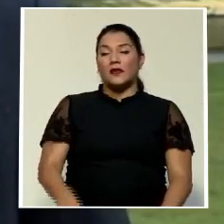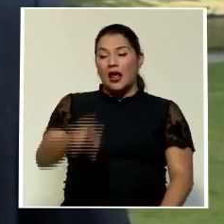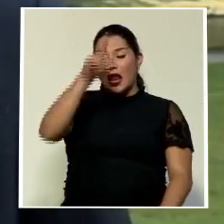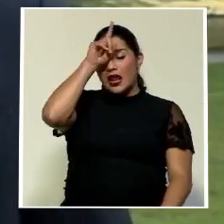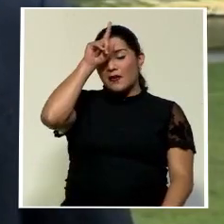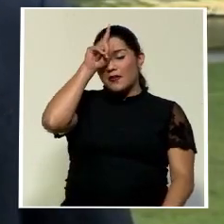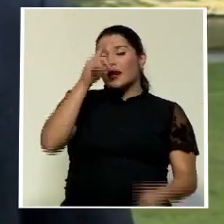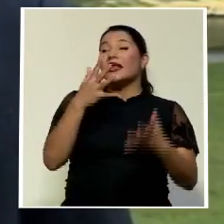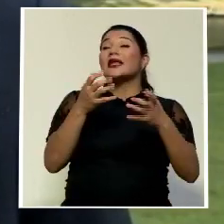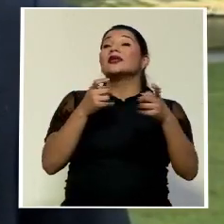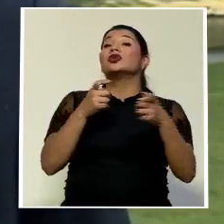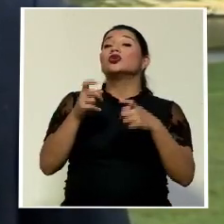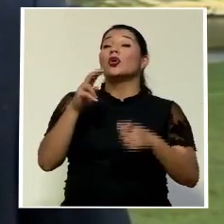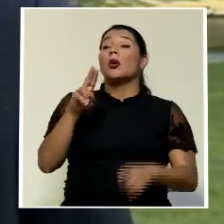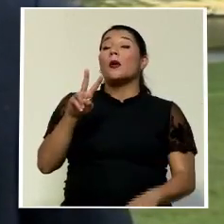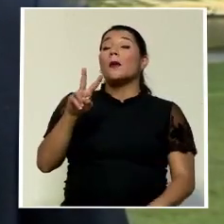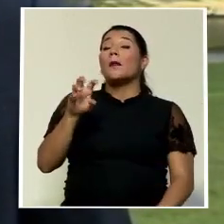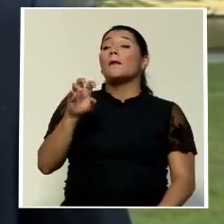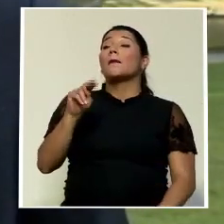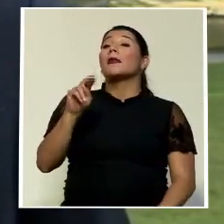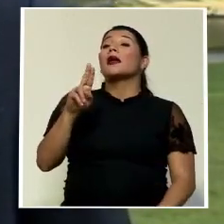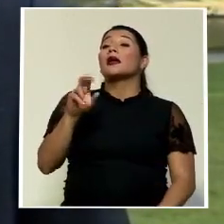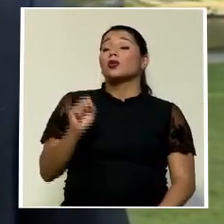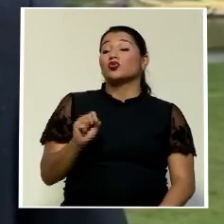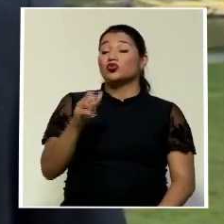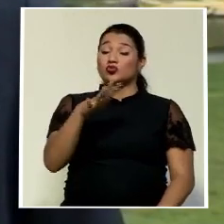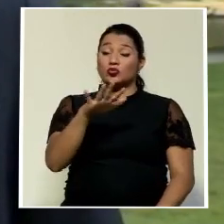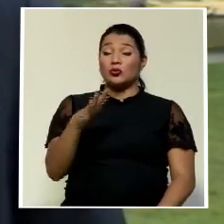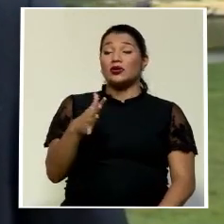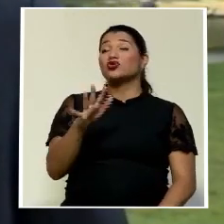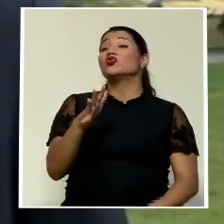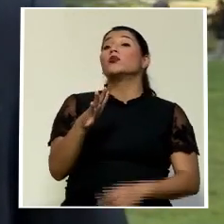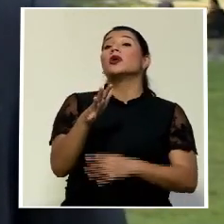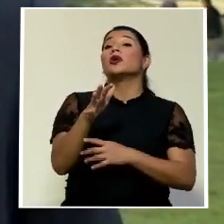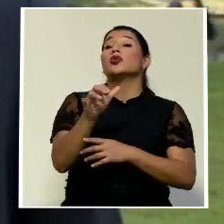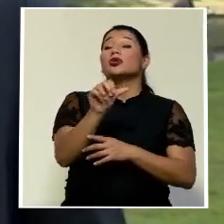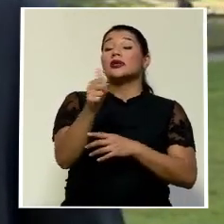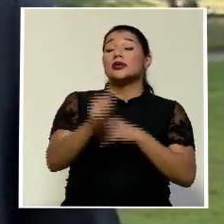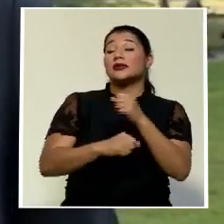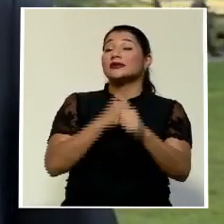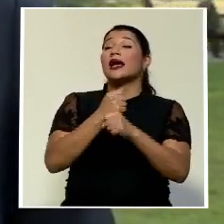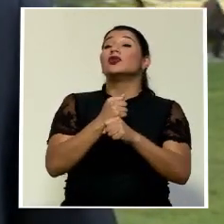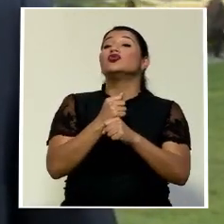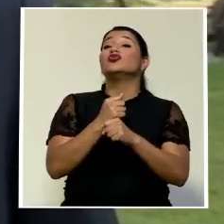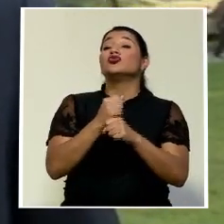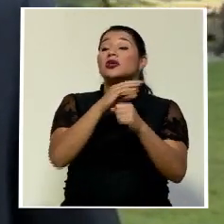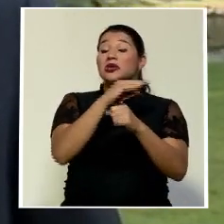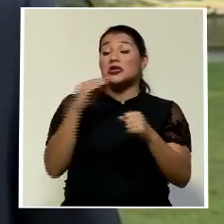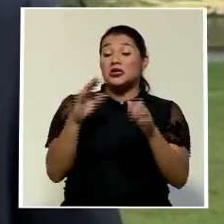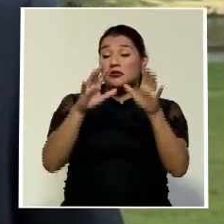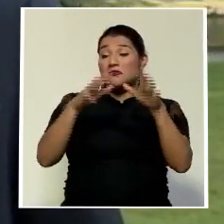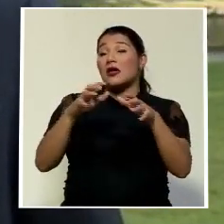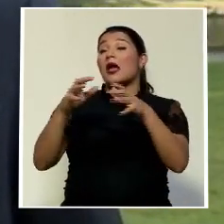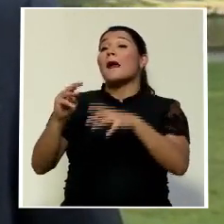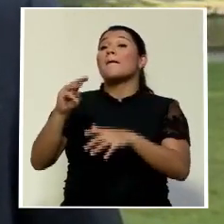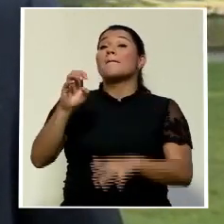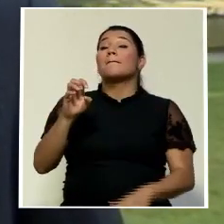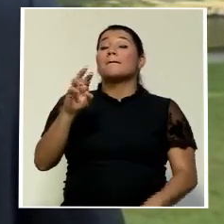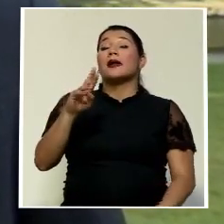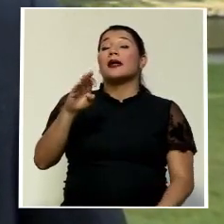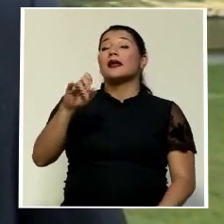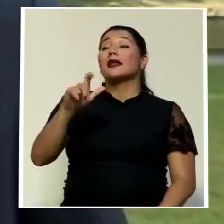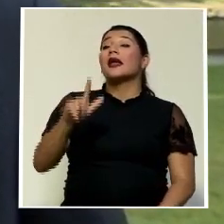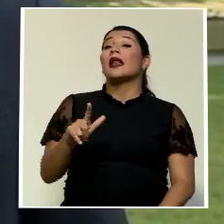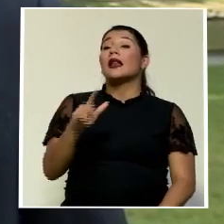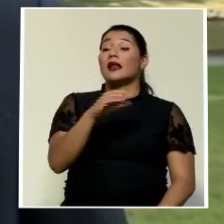Alemania dominará menos. Durante más de una década, las decisiones se han centrado en Merkel. Y en términos de liderazgo en la Unión Europea, von